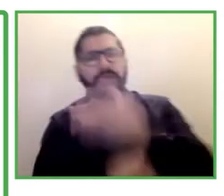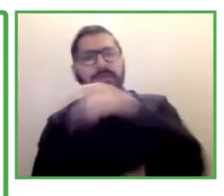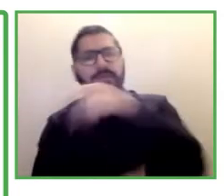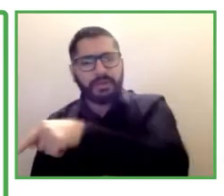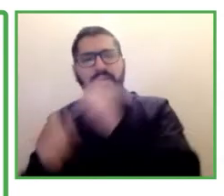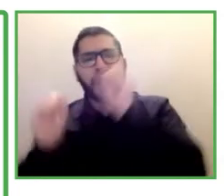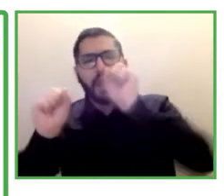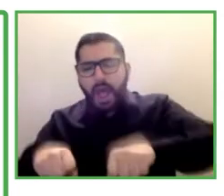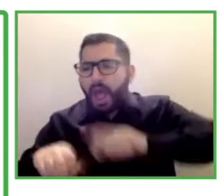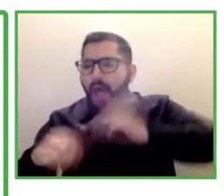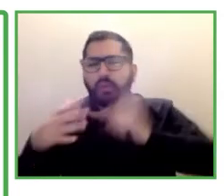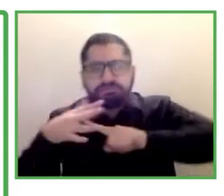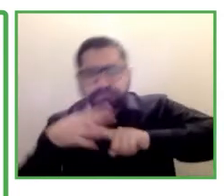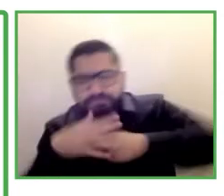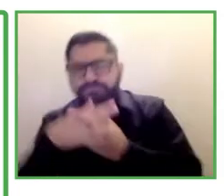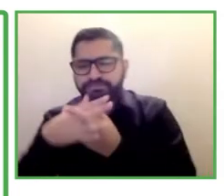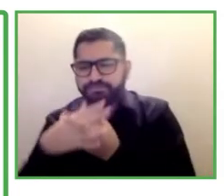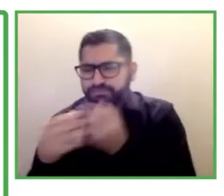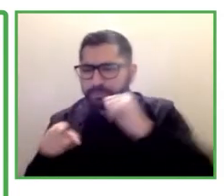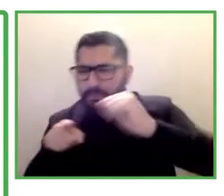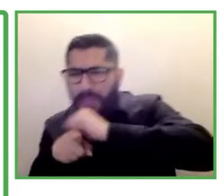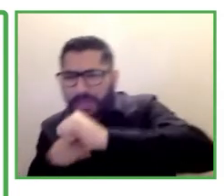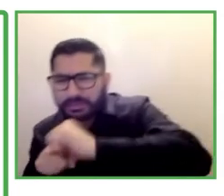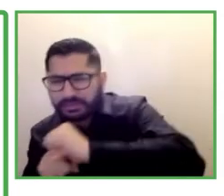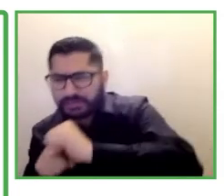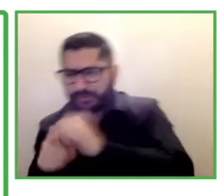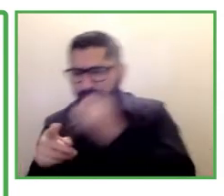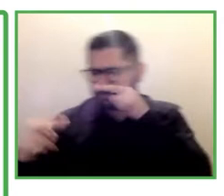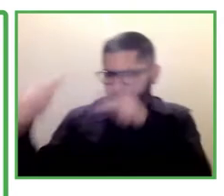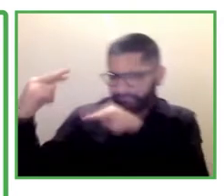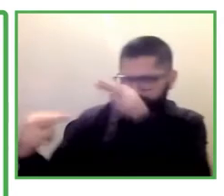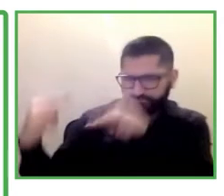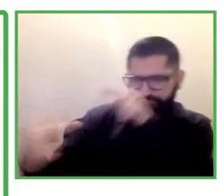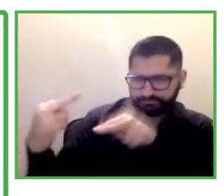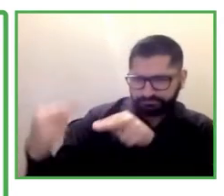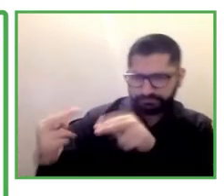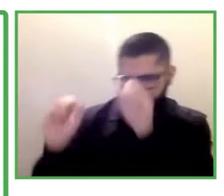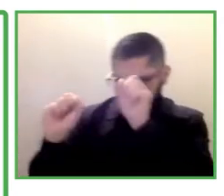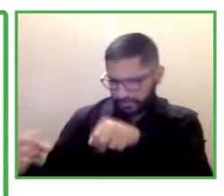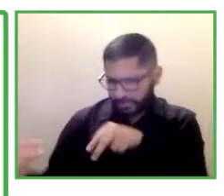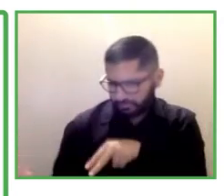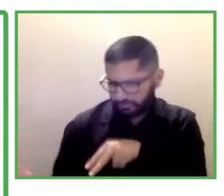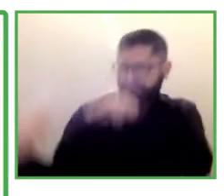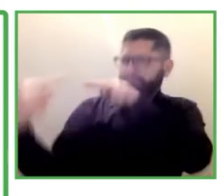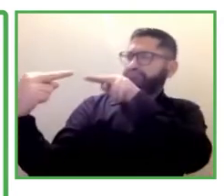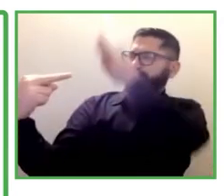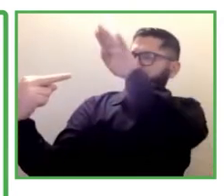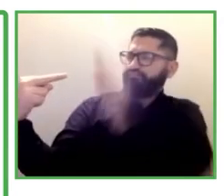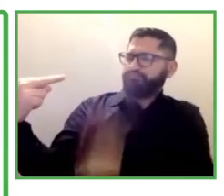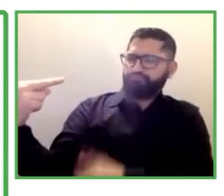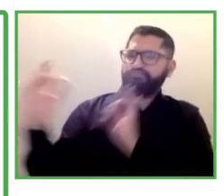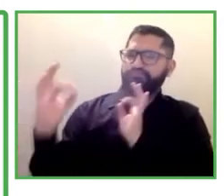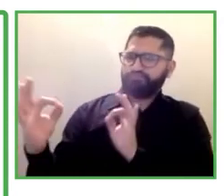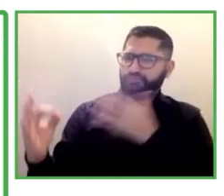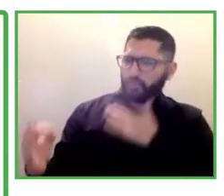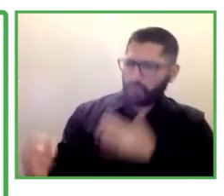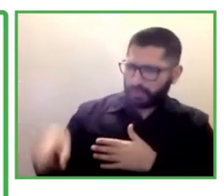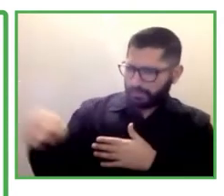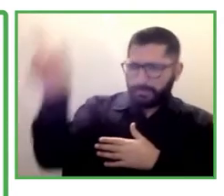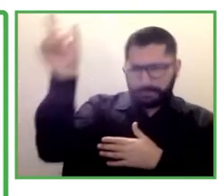a mí? Muchas personas con discapacidad no están tan seguras de que son